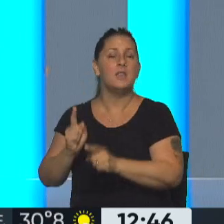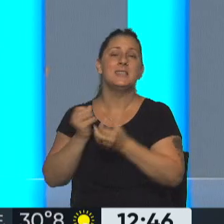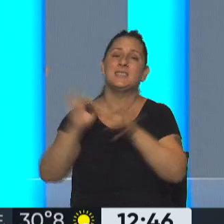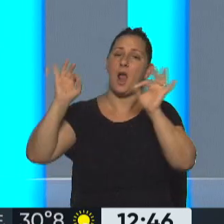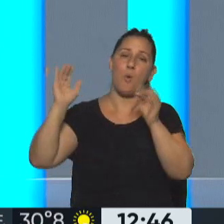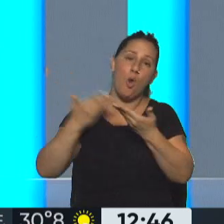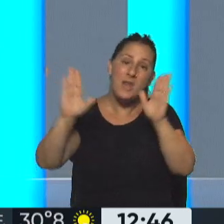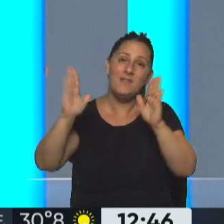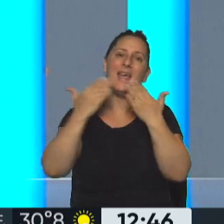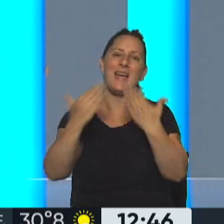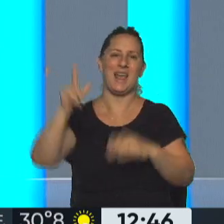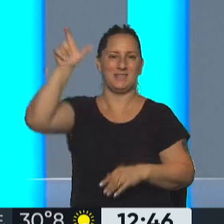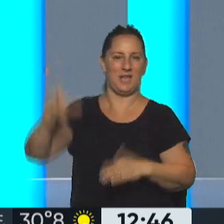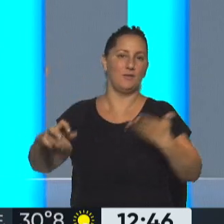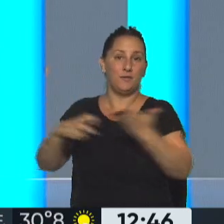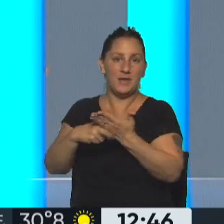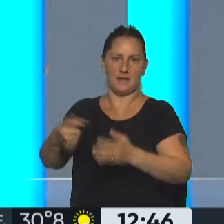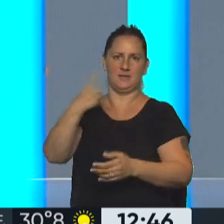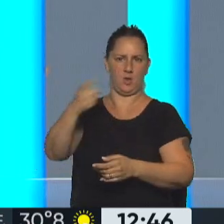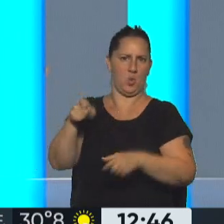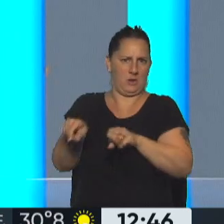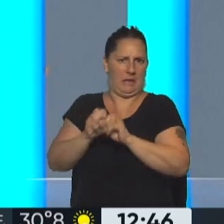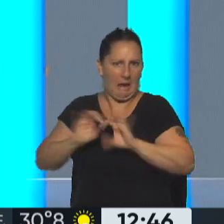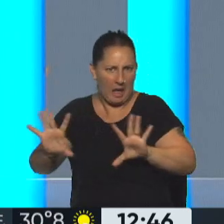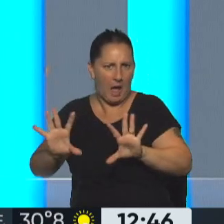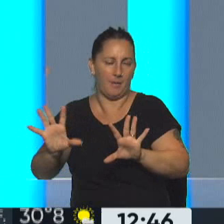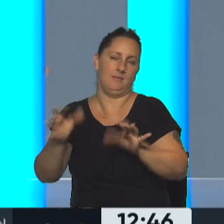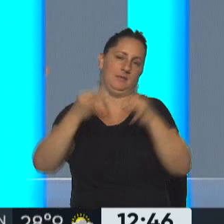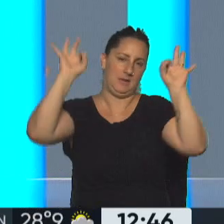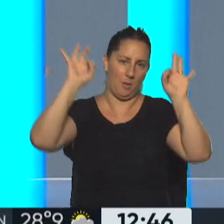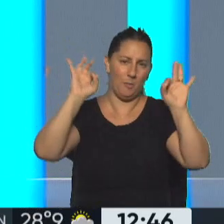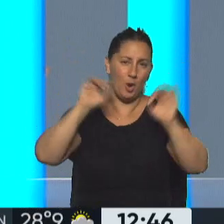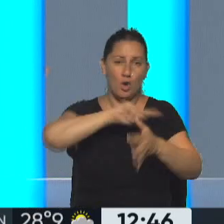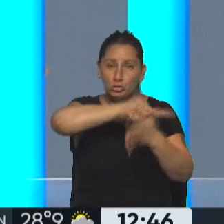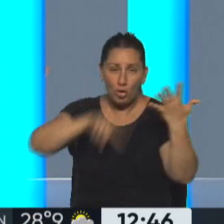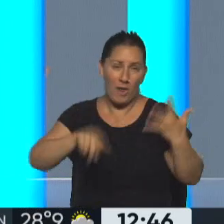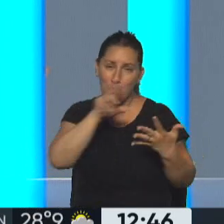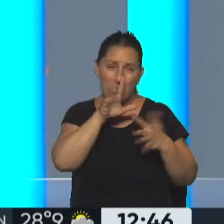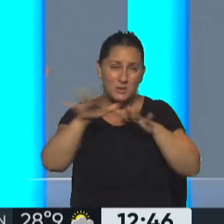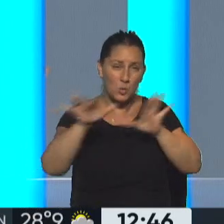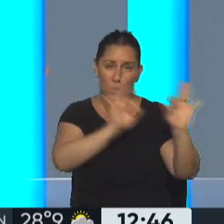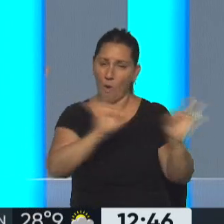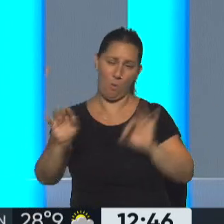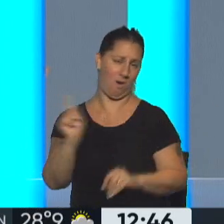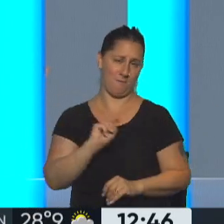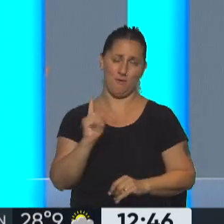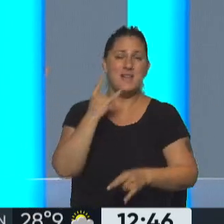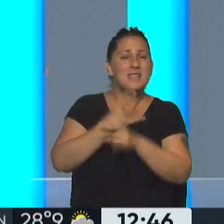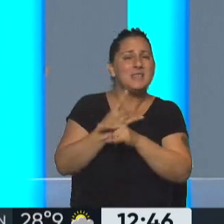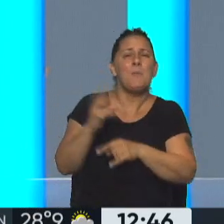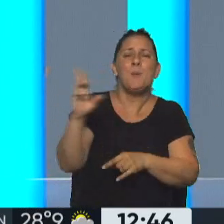se iluminó Y dijo esto es una locura es una barbaridad Pero no pasa eso con todas las mujeres y además siempre son mujeres